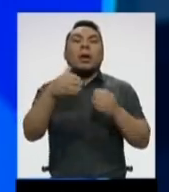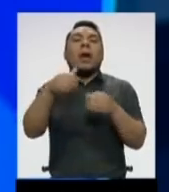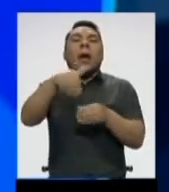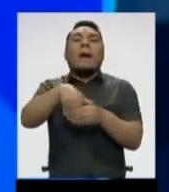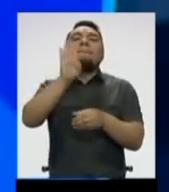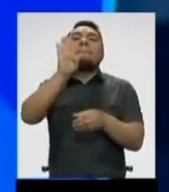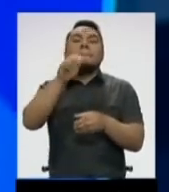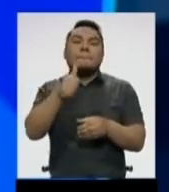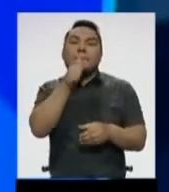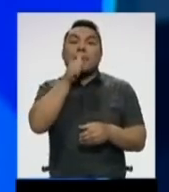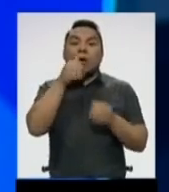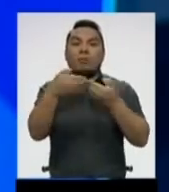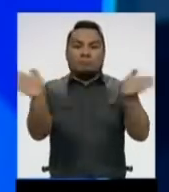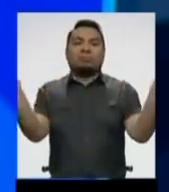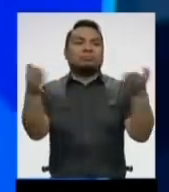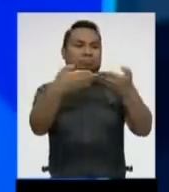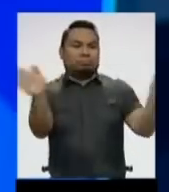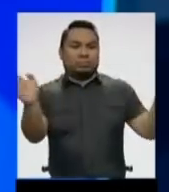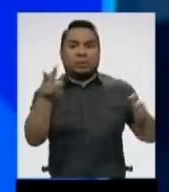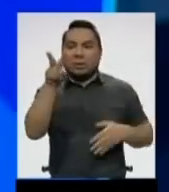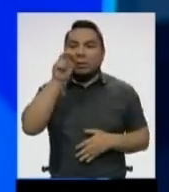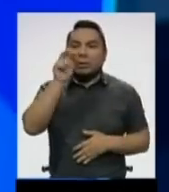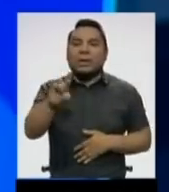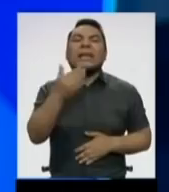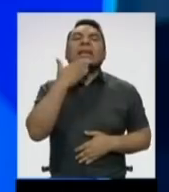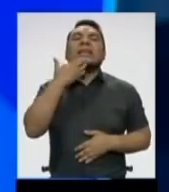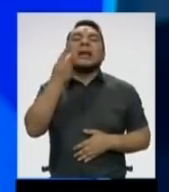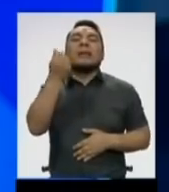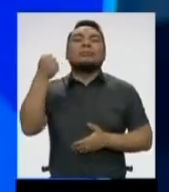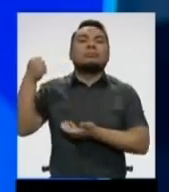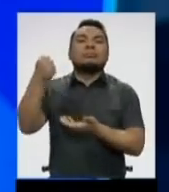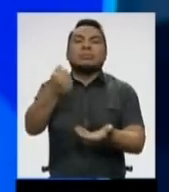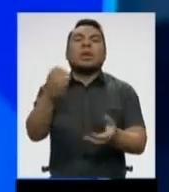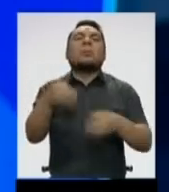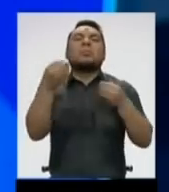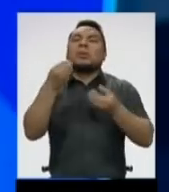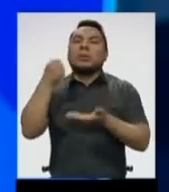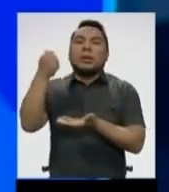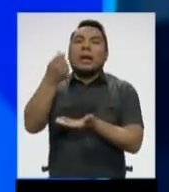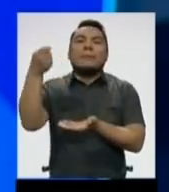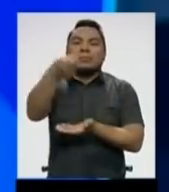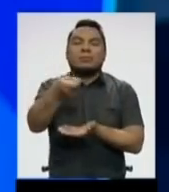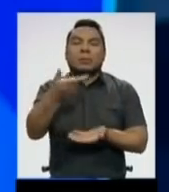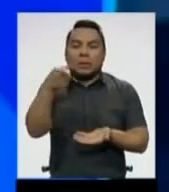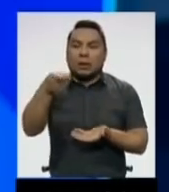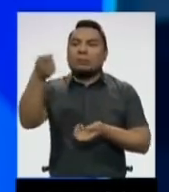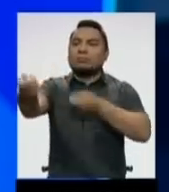para que todos sepan quién nos ha donado, por qué nos han donado y a dónde ha ido ese destino de ese